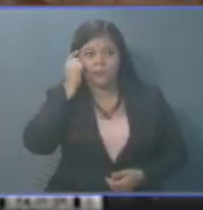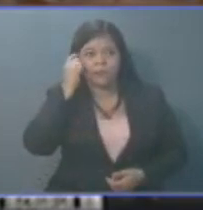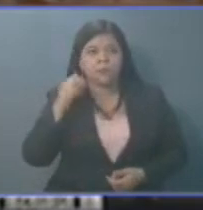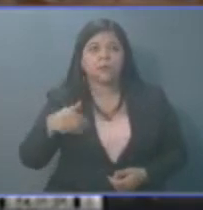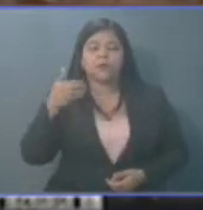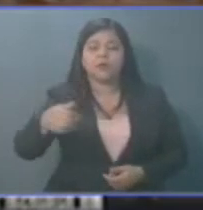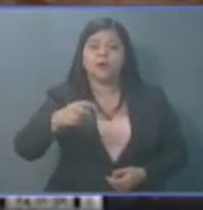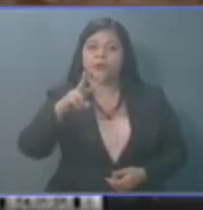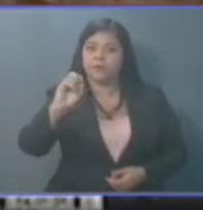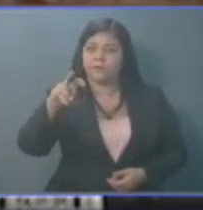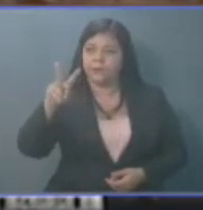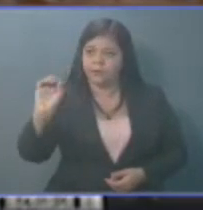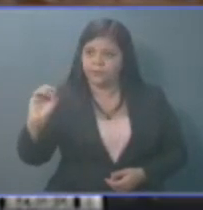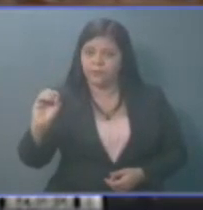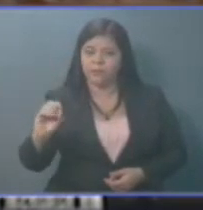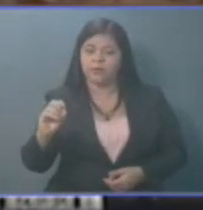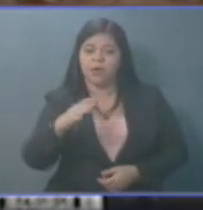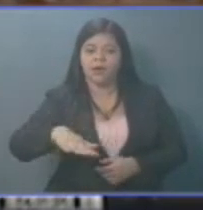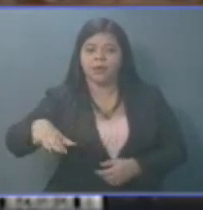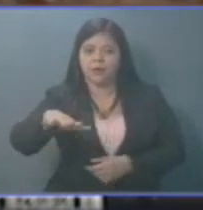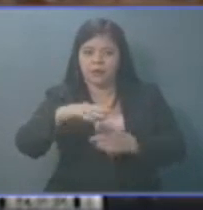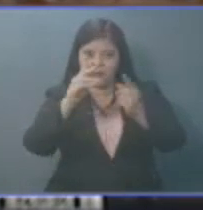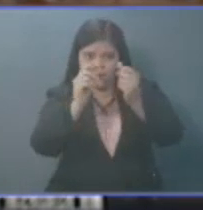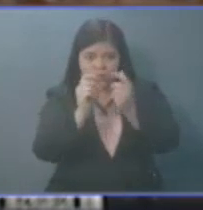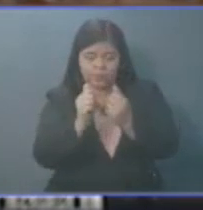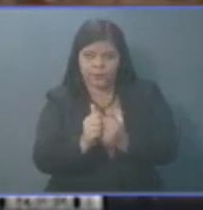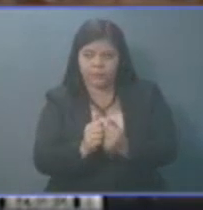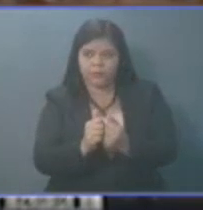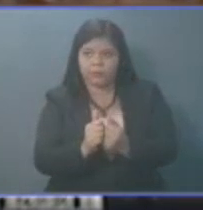fiscal 2020 en la unidad presupuestaria